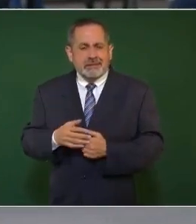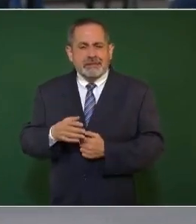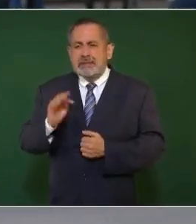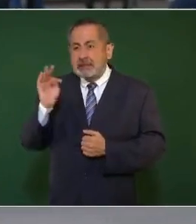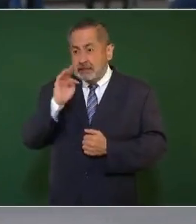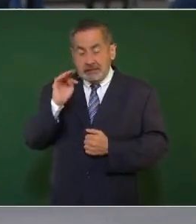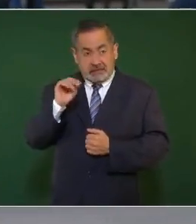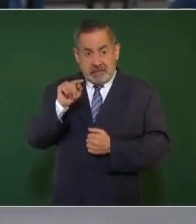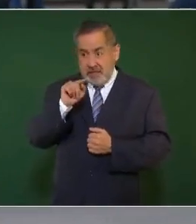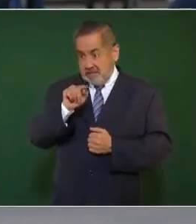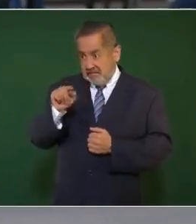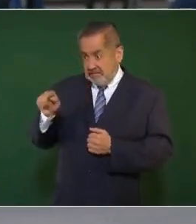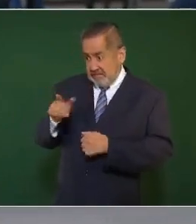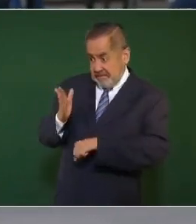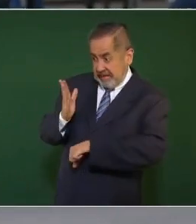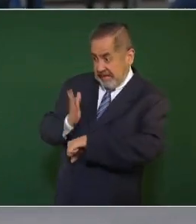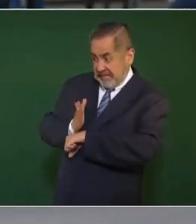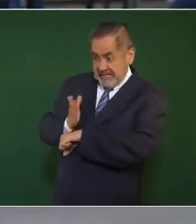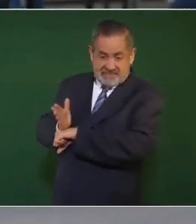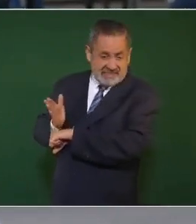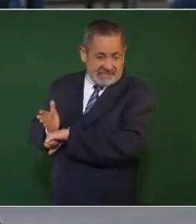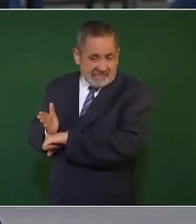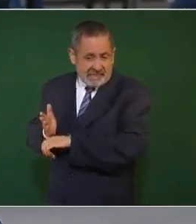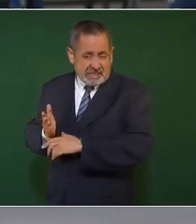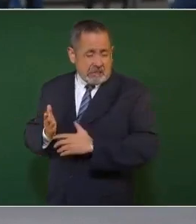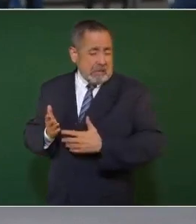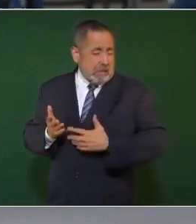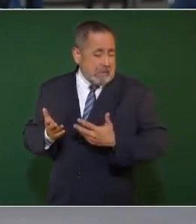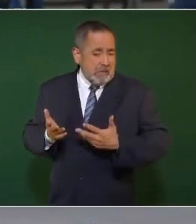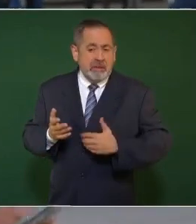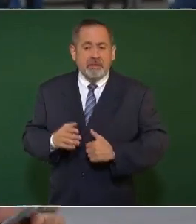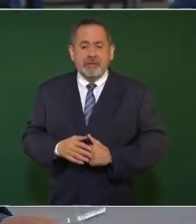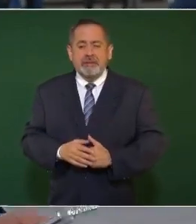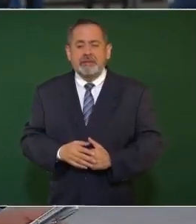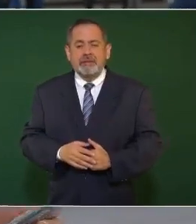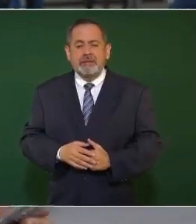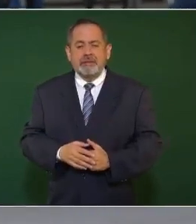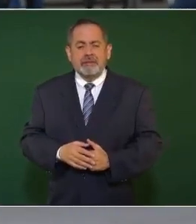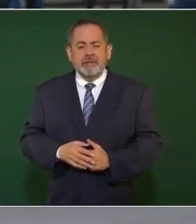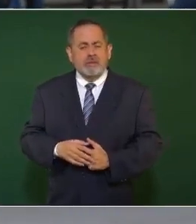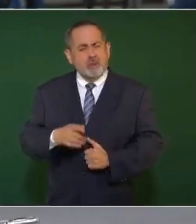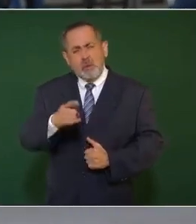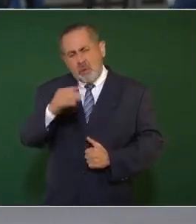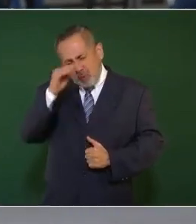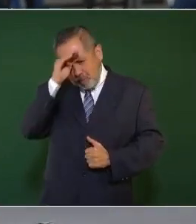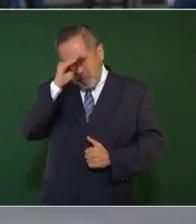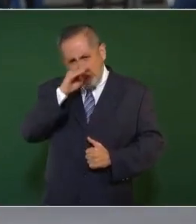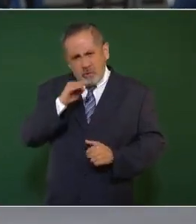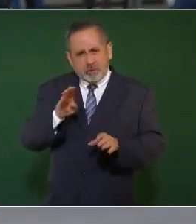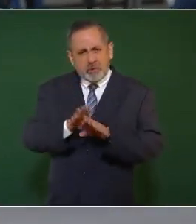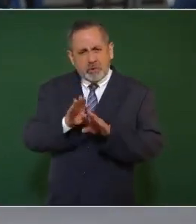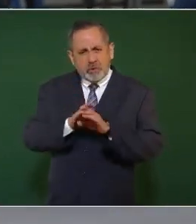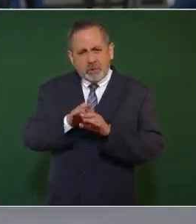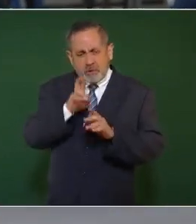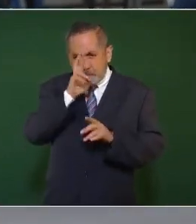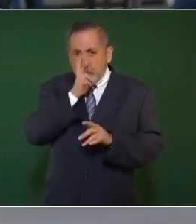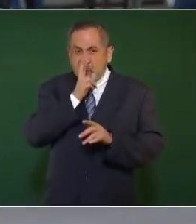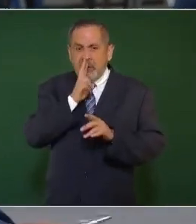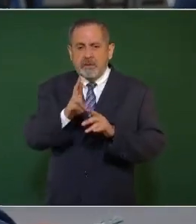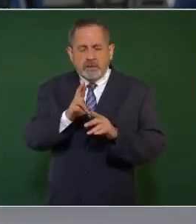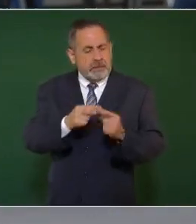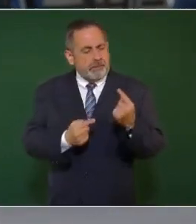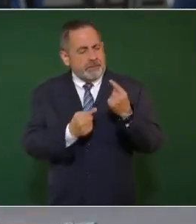fueron castigados, se puede decir que, ¿cómo usted respondió a este